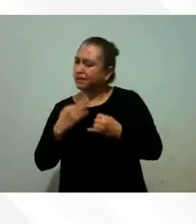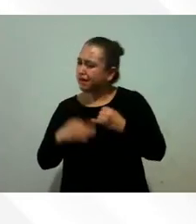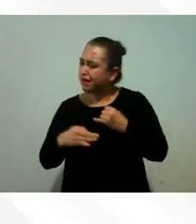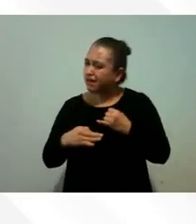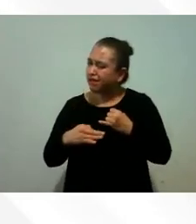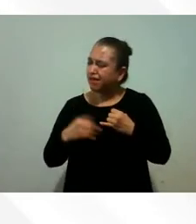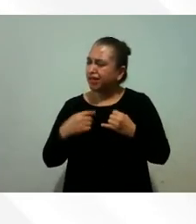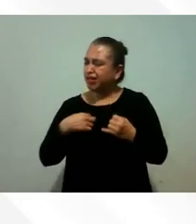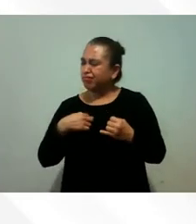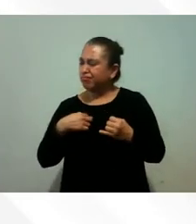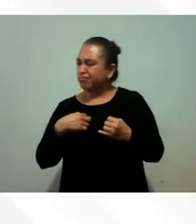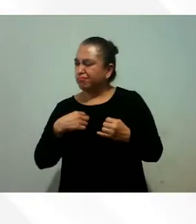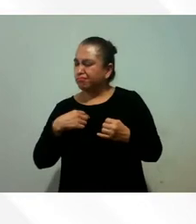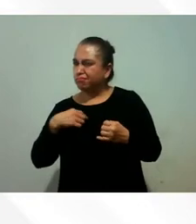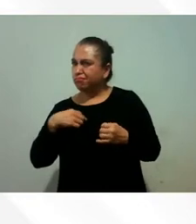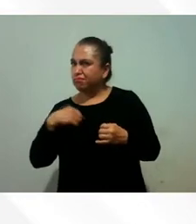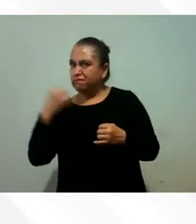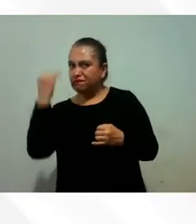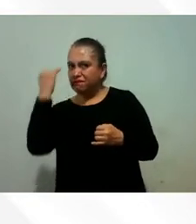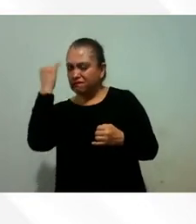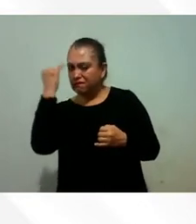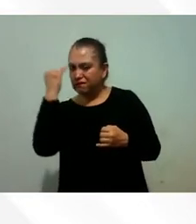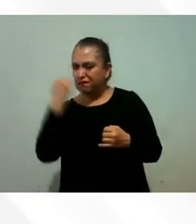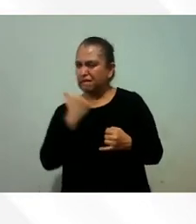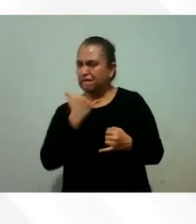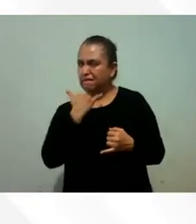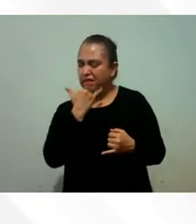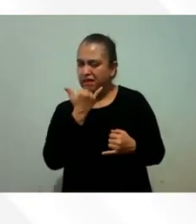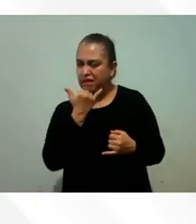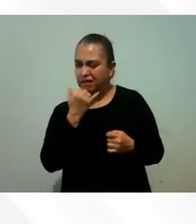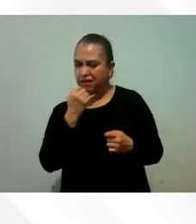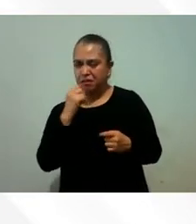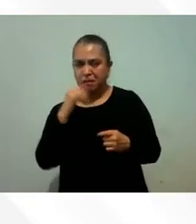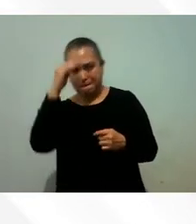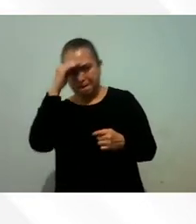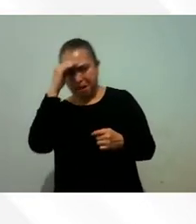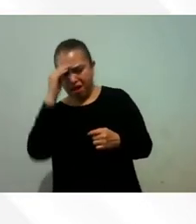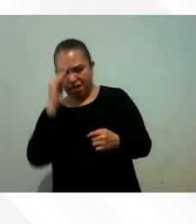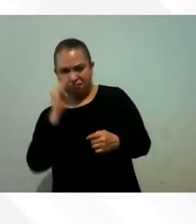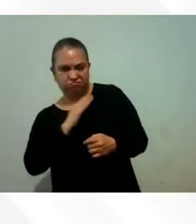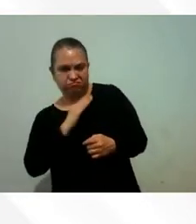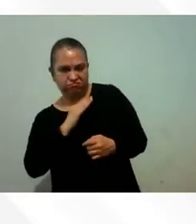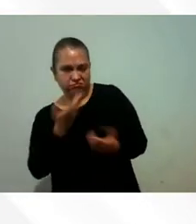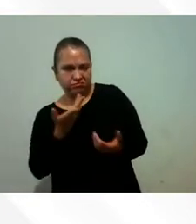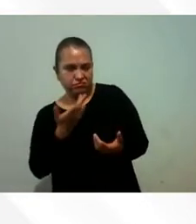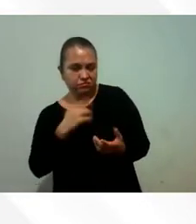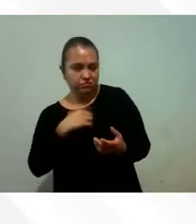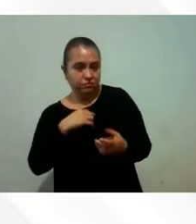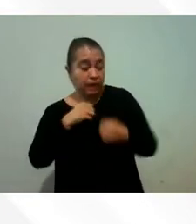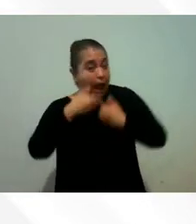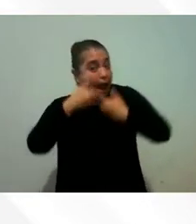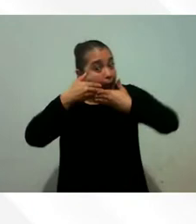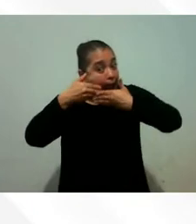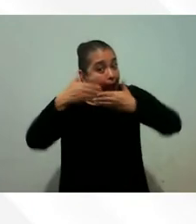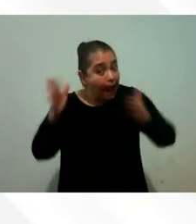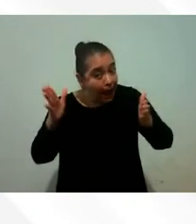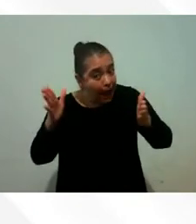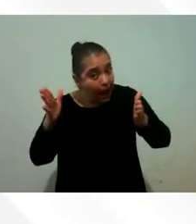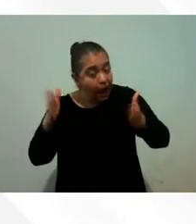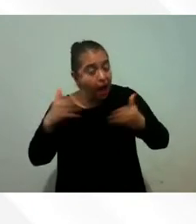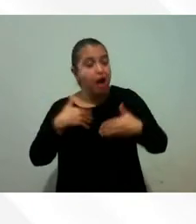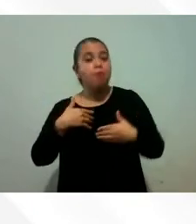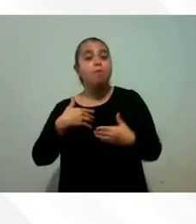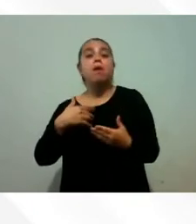cómo hablamos de las emociones, de los sentimientos y cómo abrimos la puerta para poder apoyar a nuestros